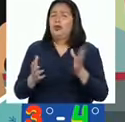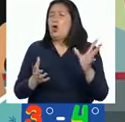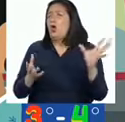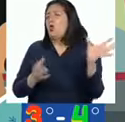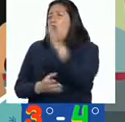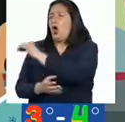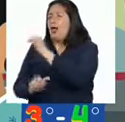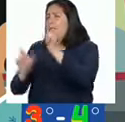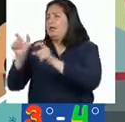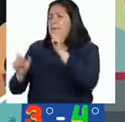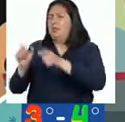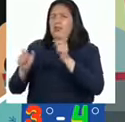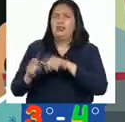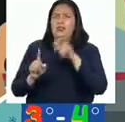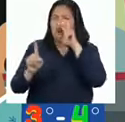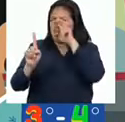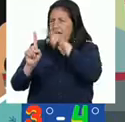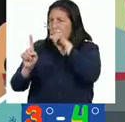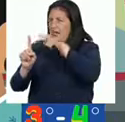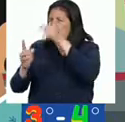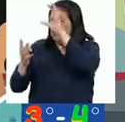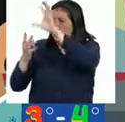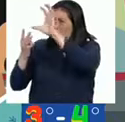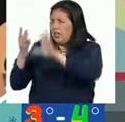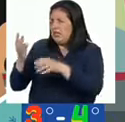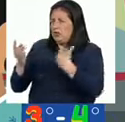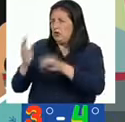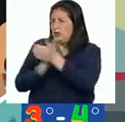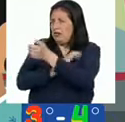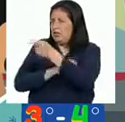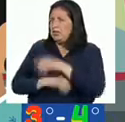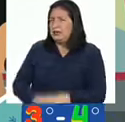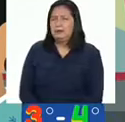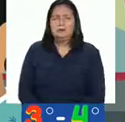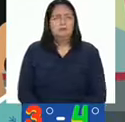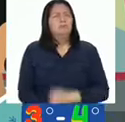gente para reconocer sus características y cualidades.